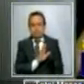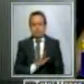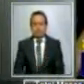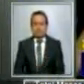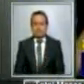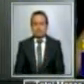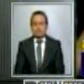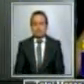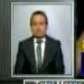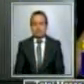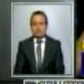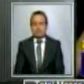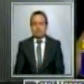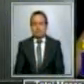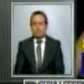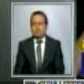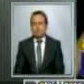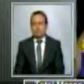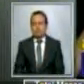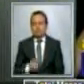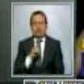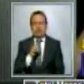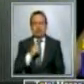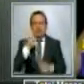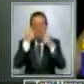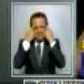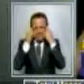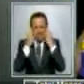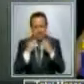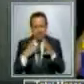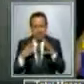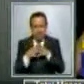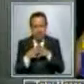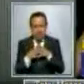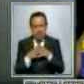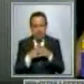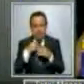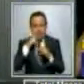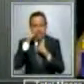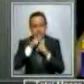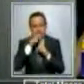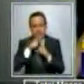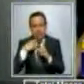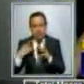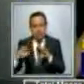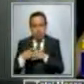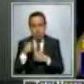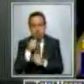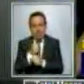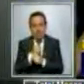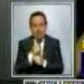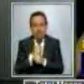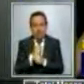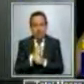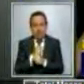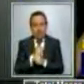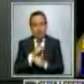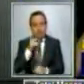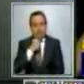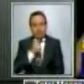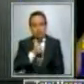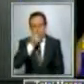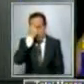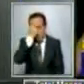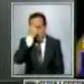remontar aún con todo el sacrificio y el esfuerzo de todos estos meses que hemos hecho todos juntos créanme que no me arrepiento ni por